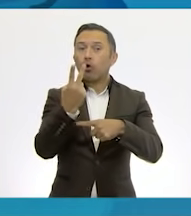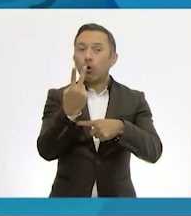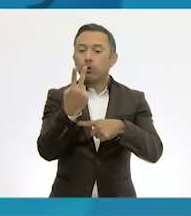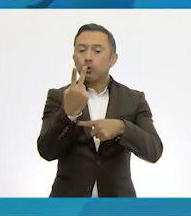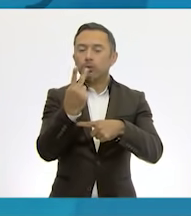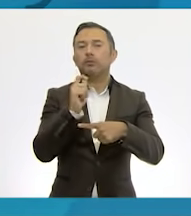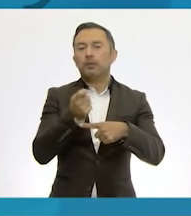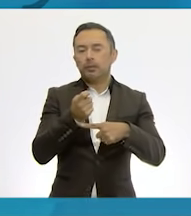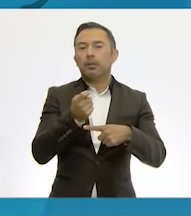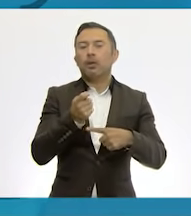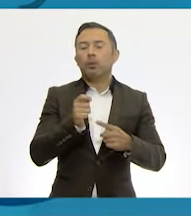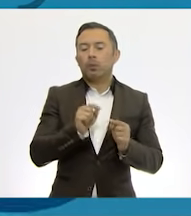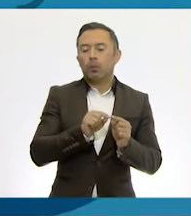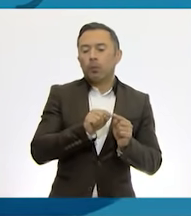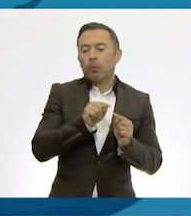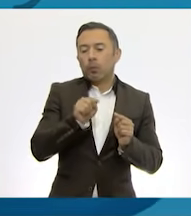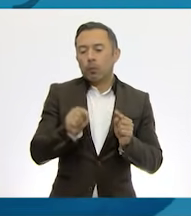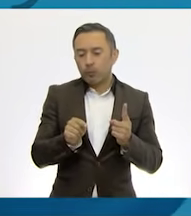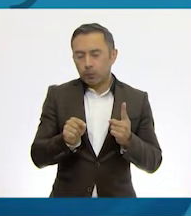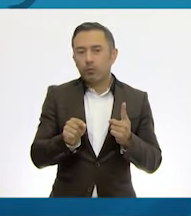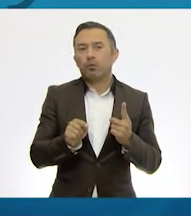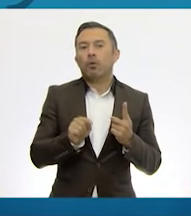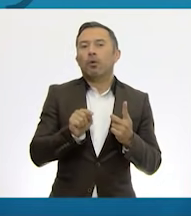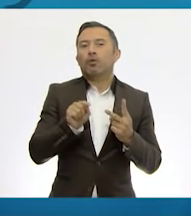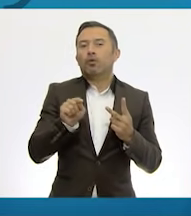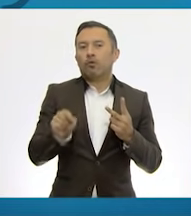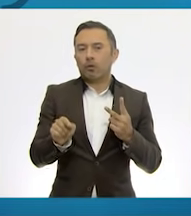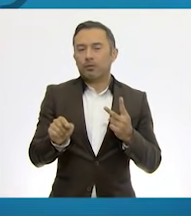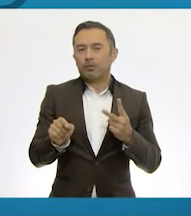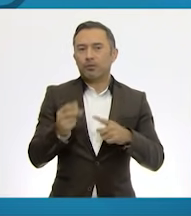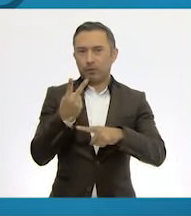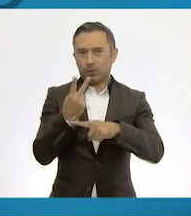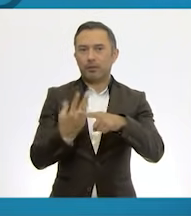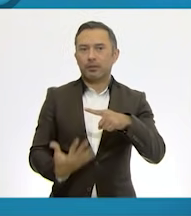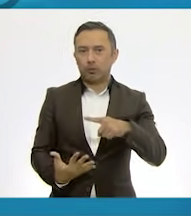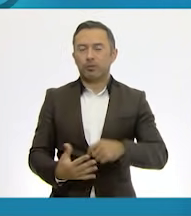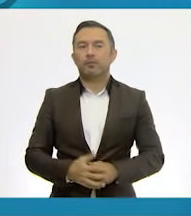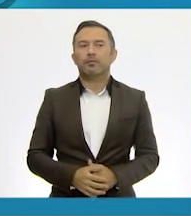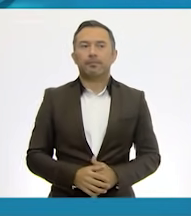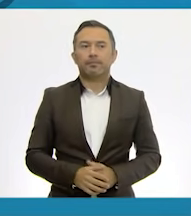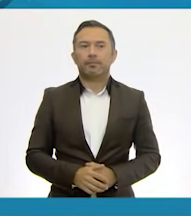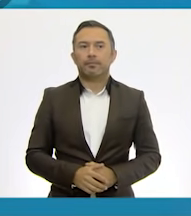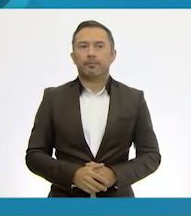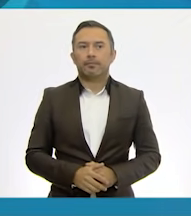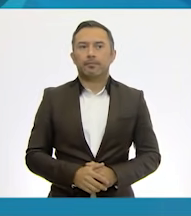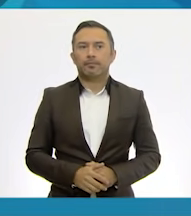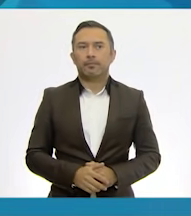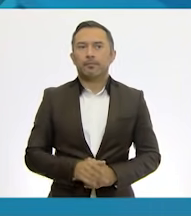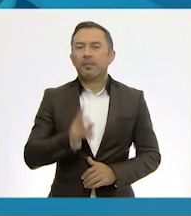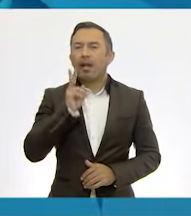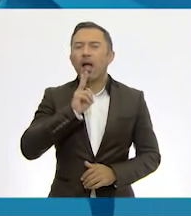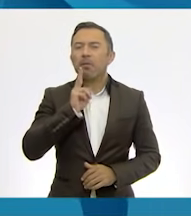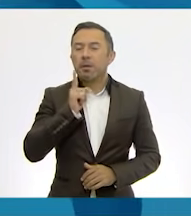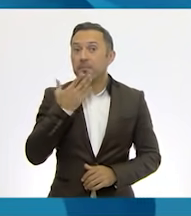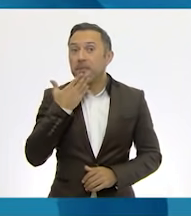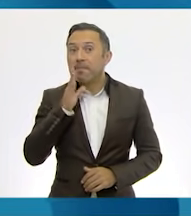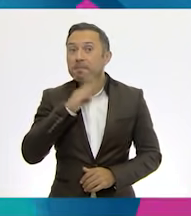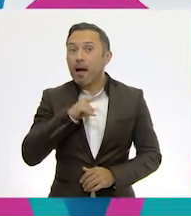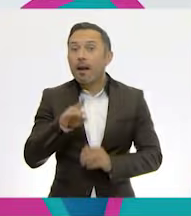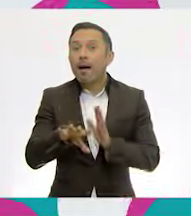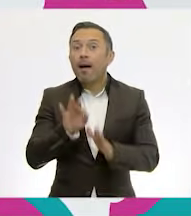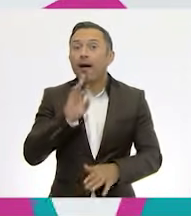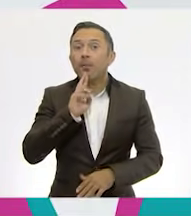de estos cinco que tenemos como un entero. Dos quintos, comprobemos la respuesta, y es